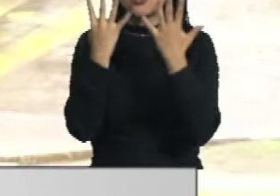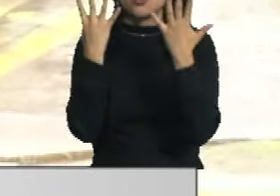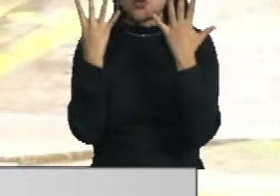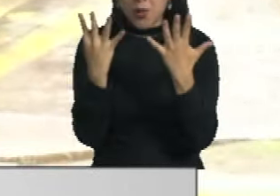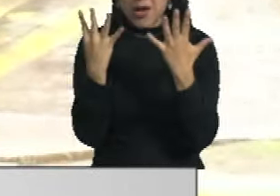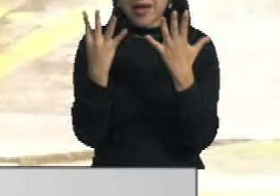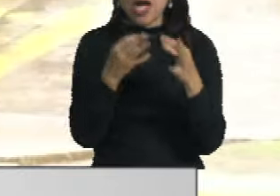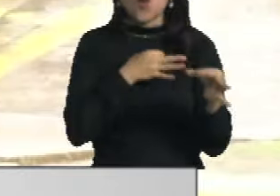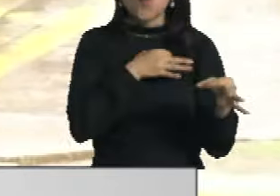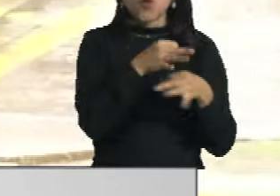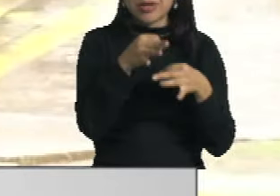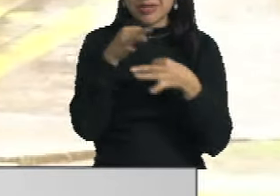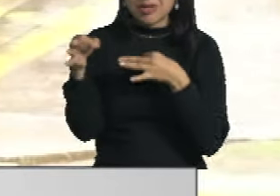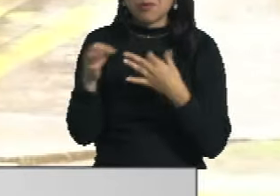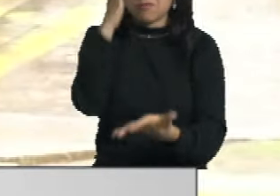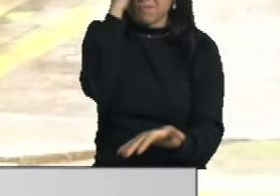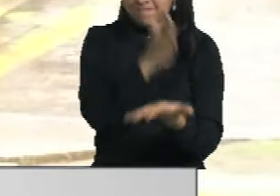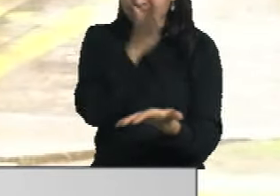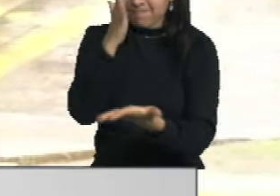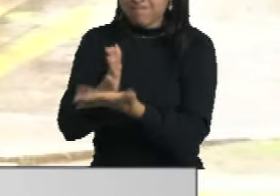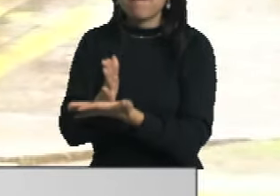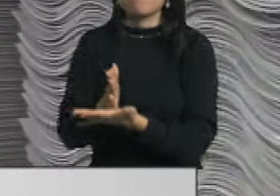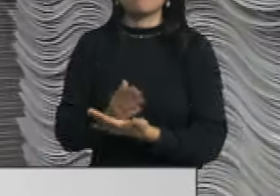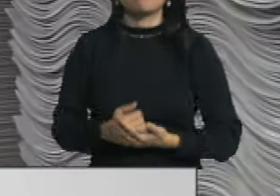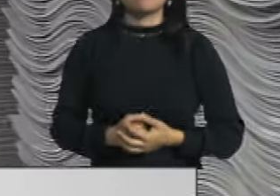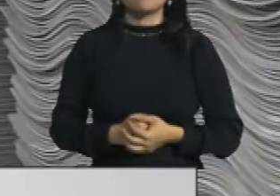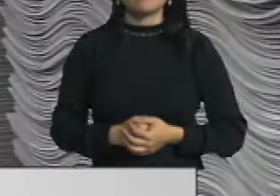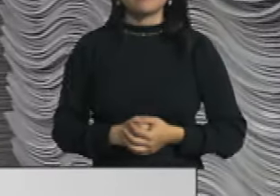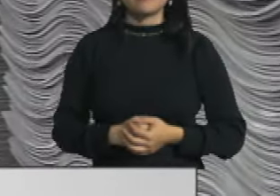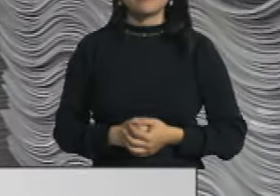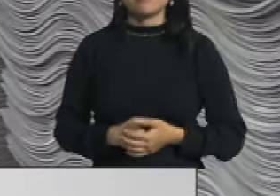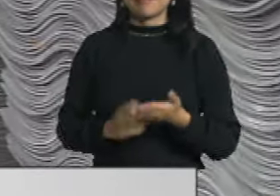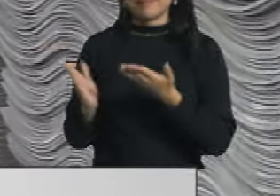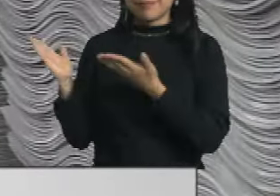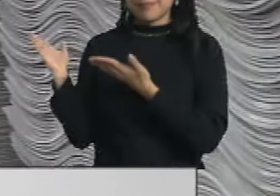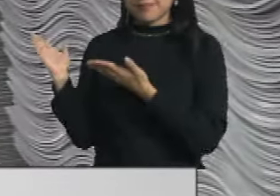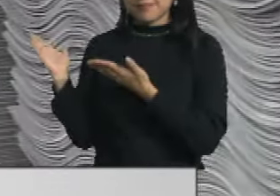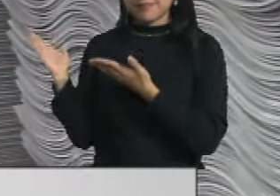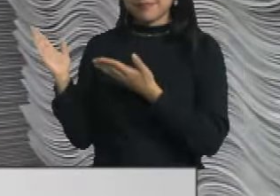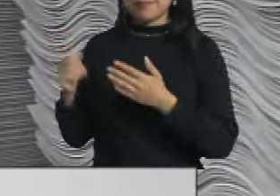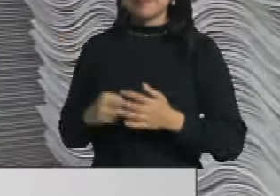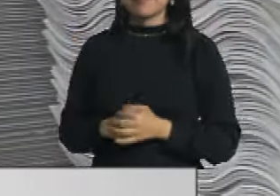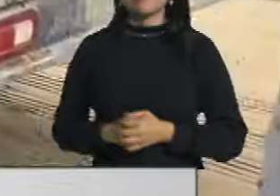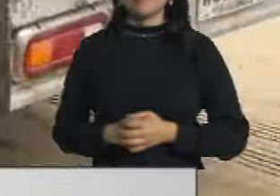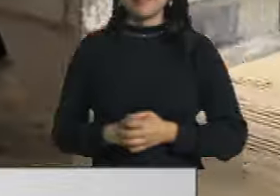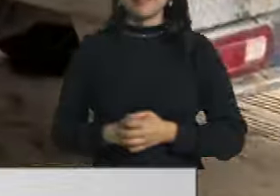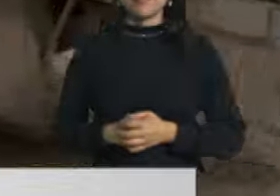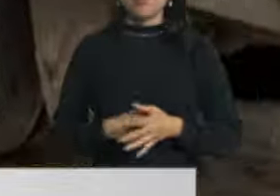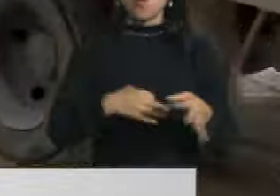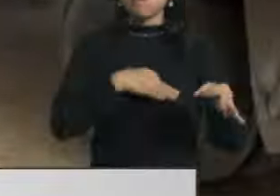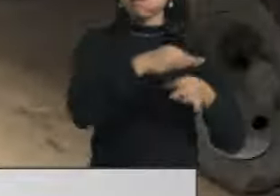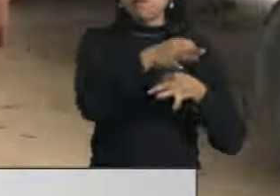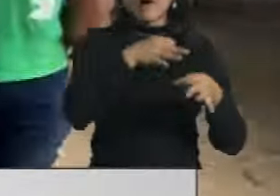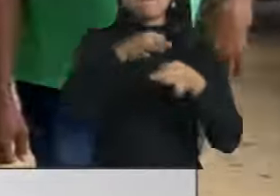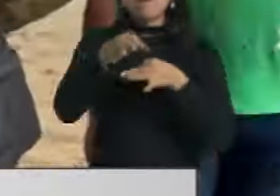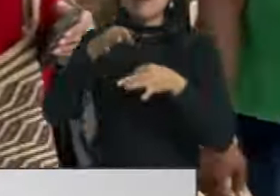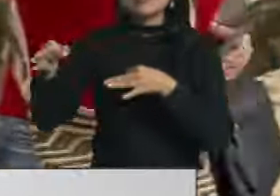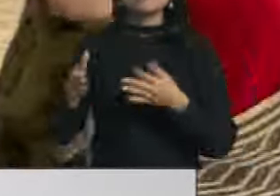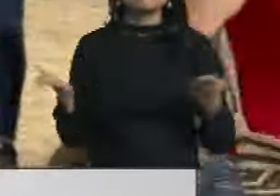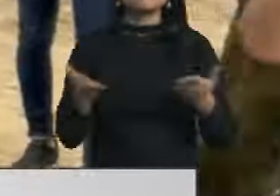las poblaciones cabeceras municipales afectadas. Las primeras ayudas llegaron a las cabeceras municipales de Polo